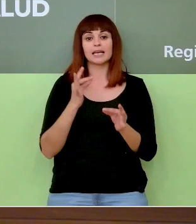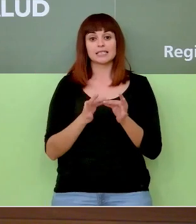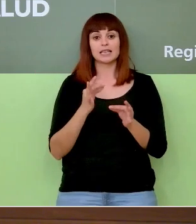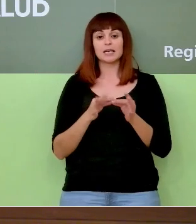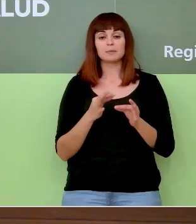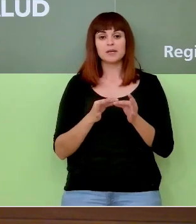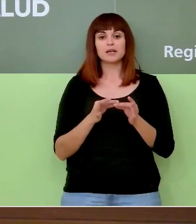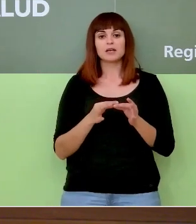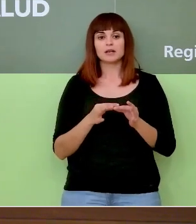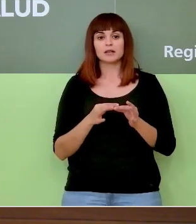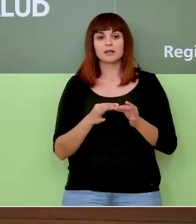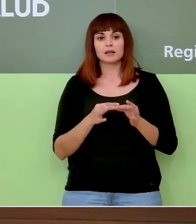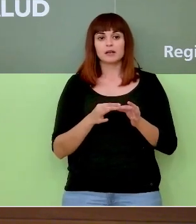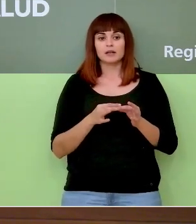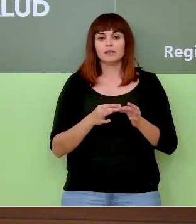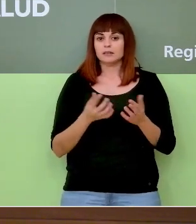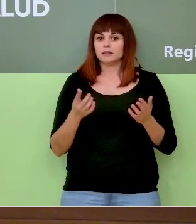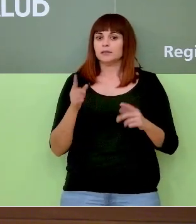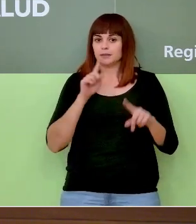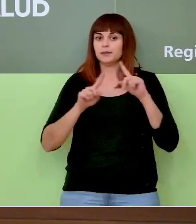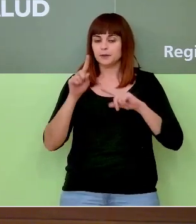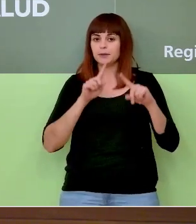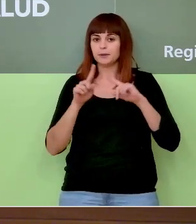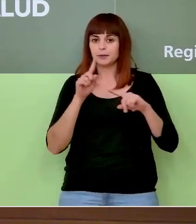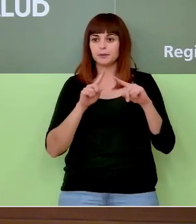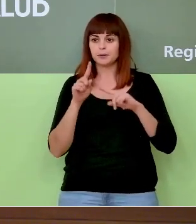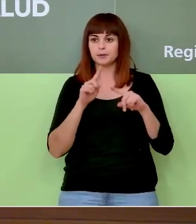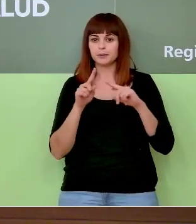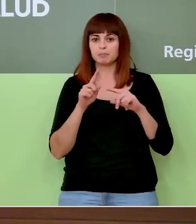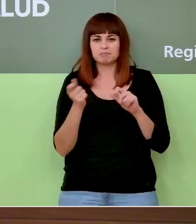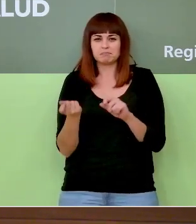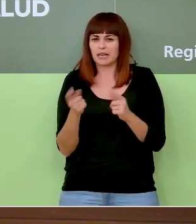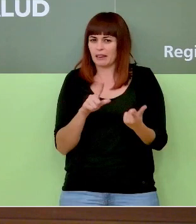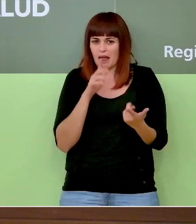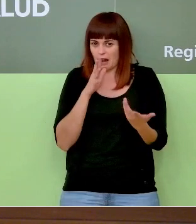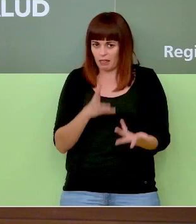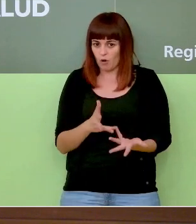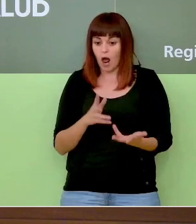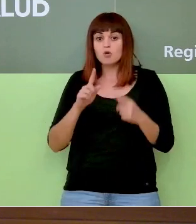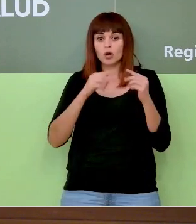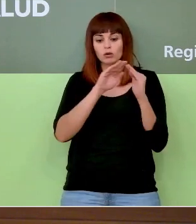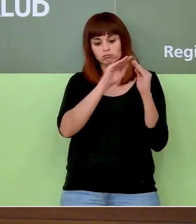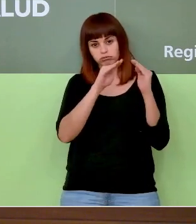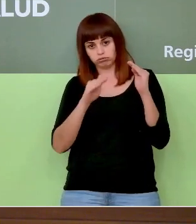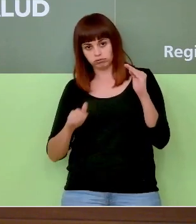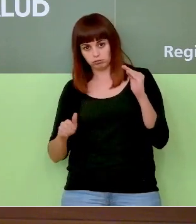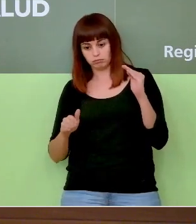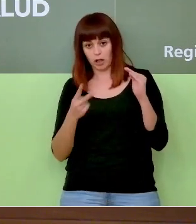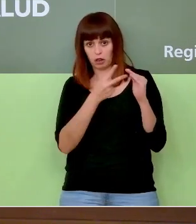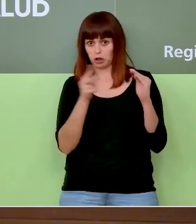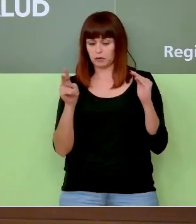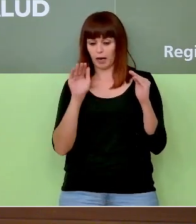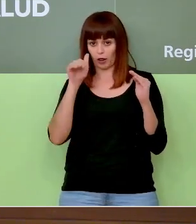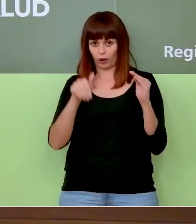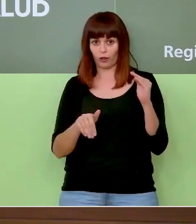tuvimos una incidencia que prácticamente fue similar a la actual. Luego bajó durante 2 semanas y dimos unas